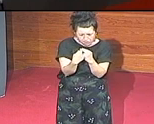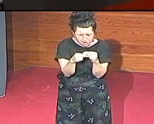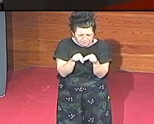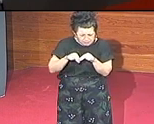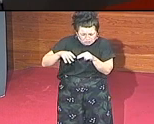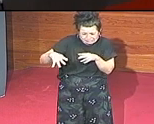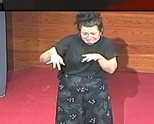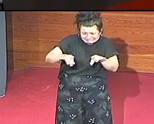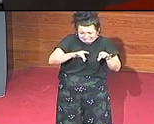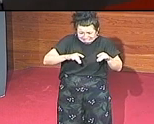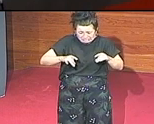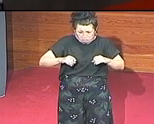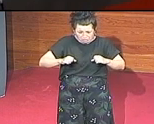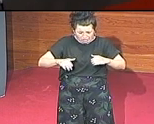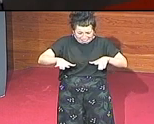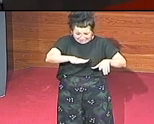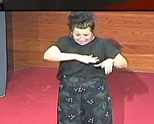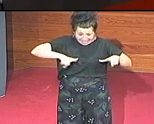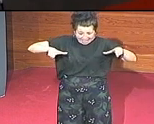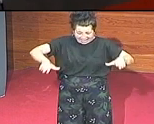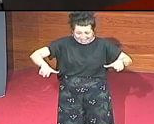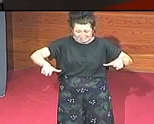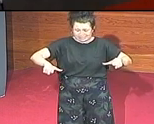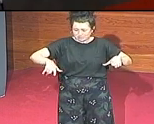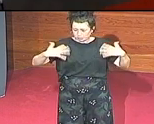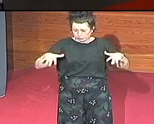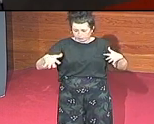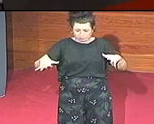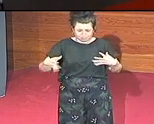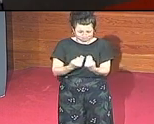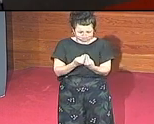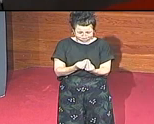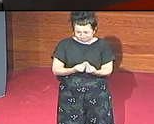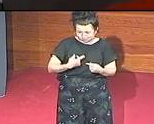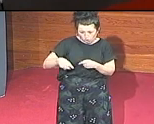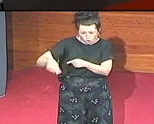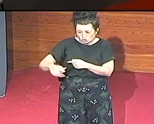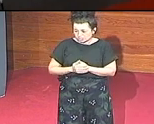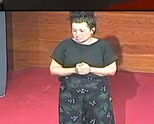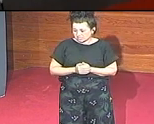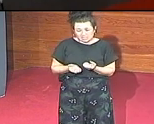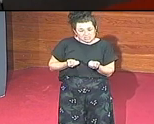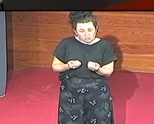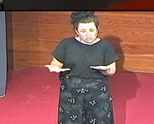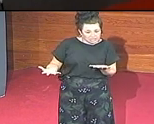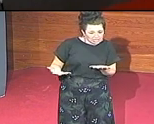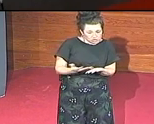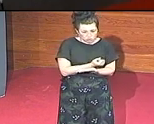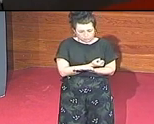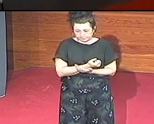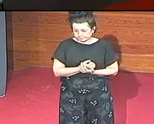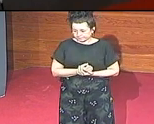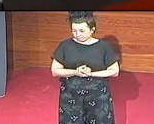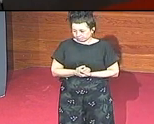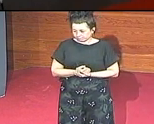en el estudio de los voy a enseñar y contienen poco todo como eran